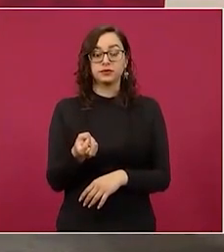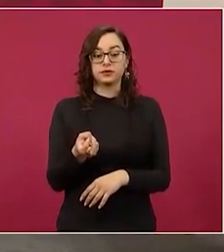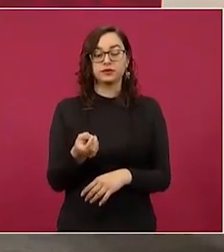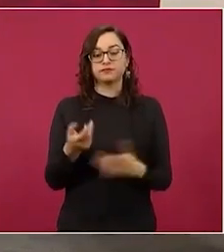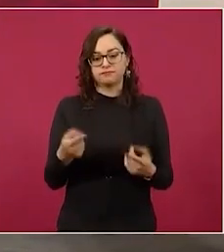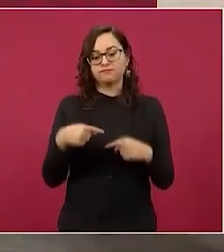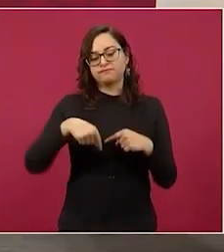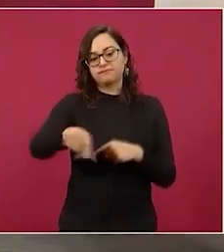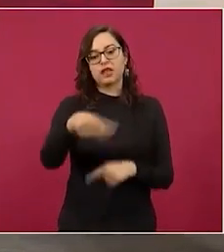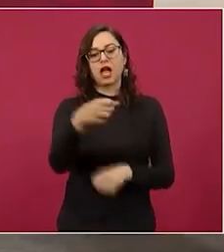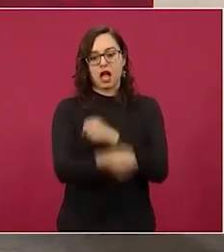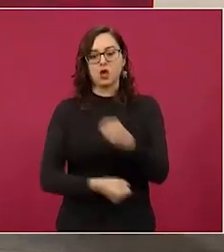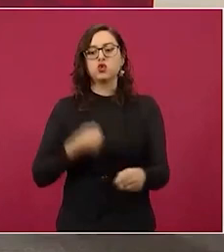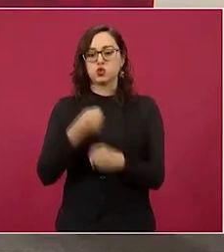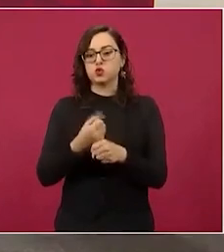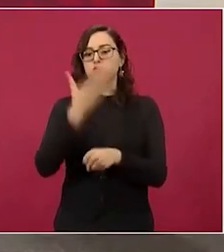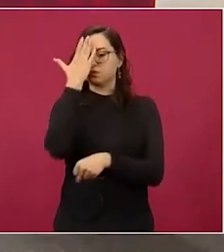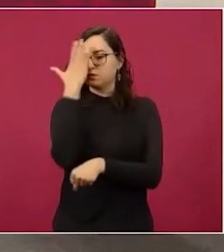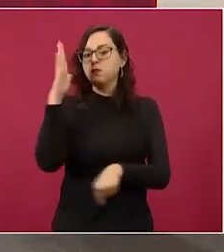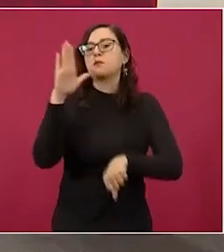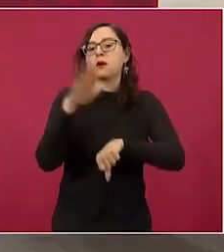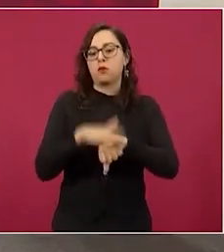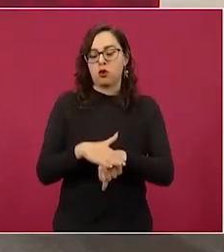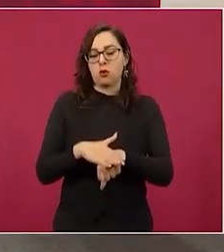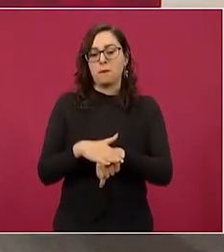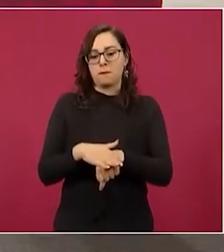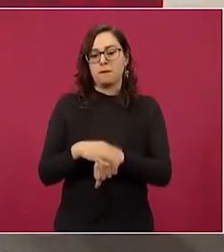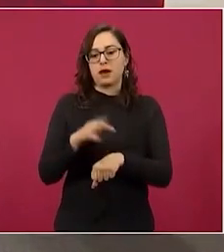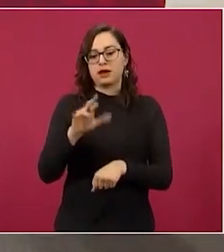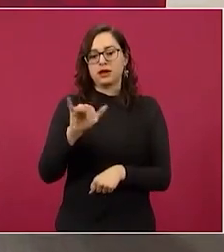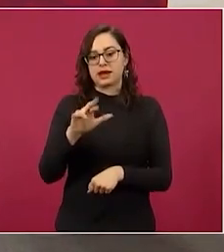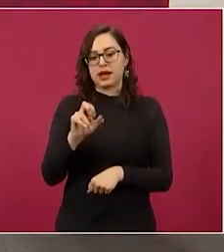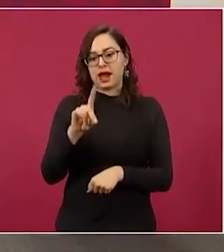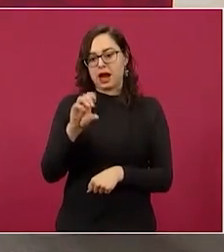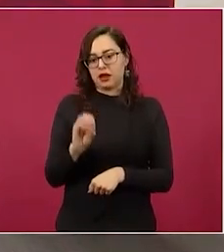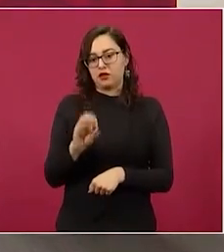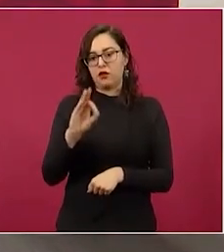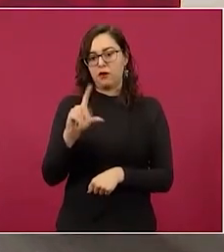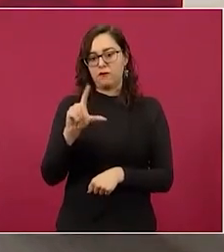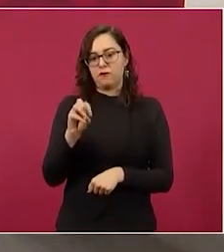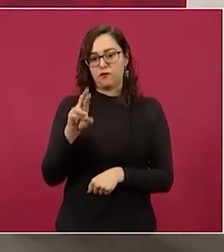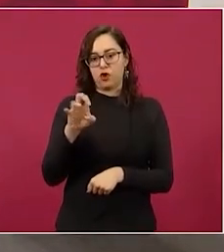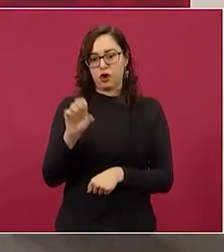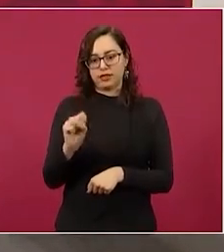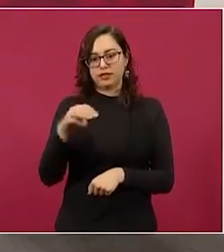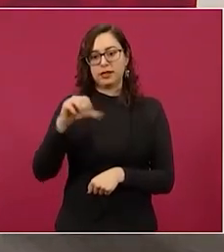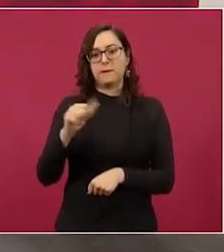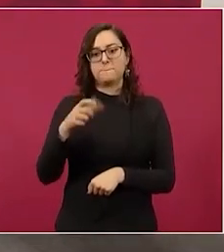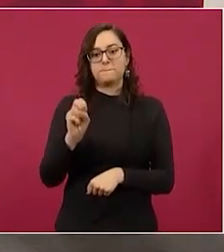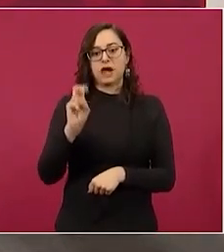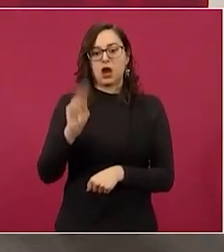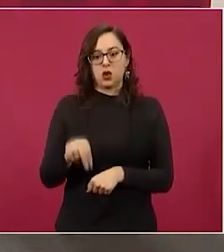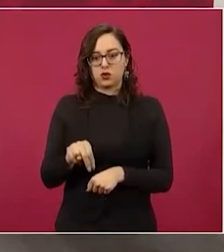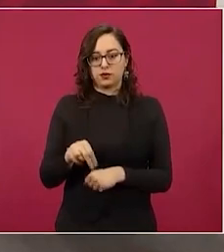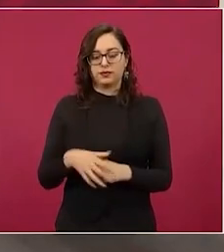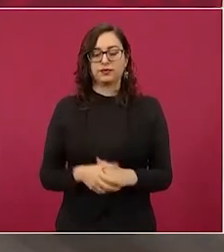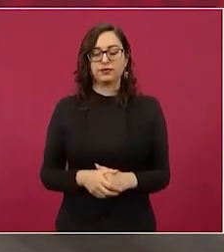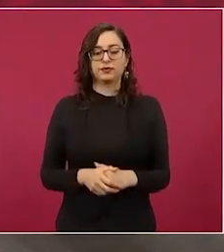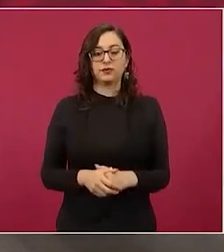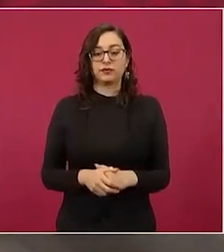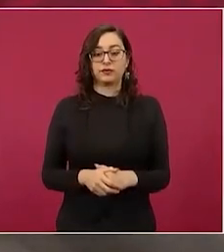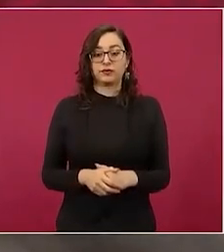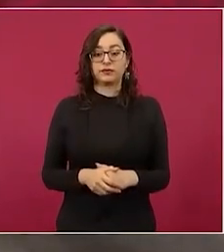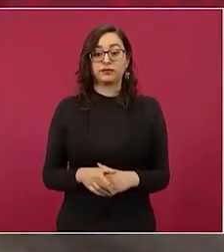Este año es dedicado a Ricardo Flores Magón. Cuando lo traen, en todas las